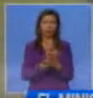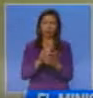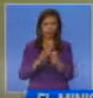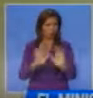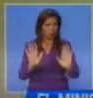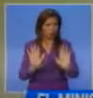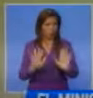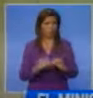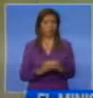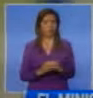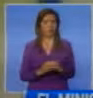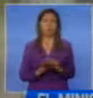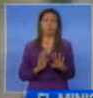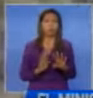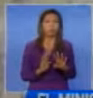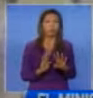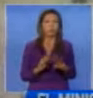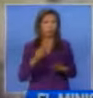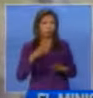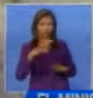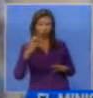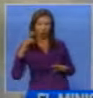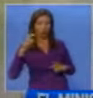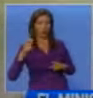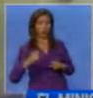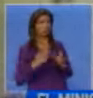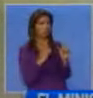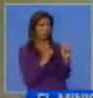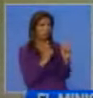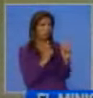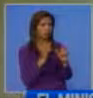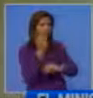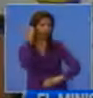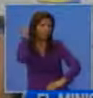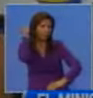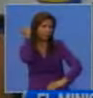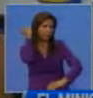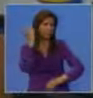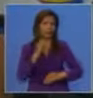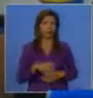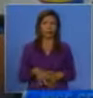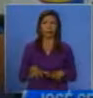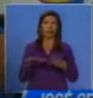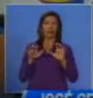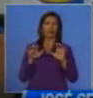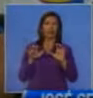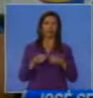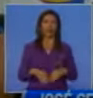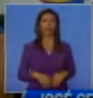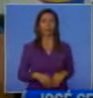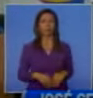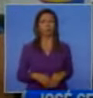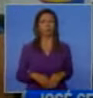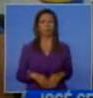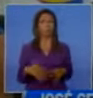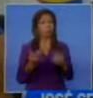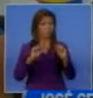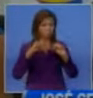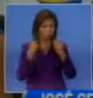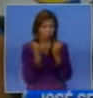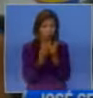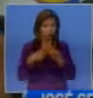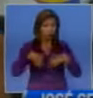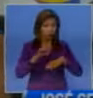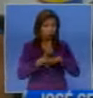embargo, más de 200 personas lo recibieron con armas de fuego y lanzas en las manos. Esto no lo vamos a permitir. Grupos armados en el